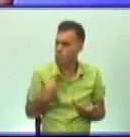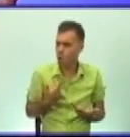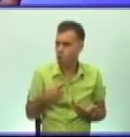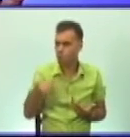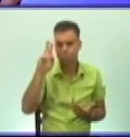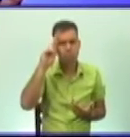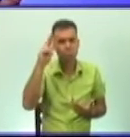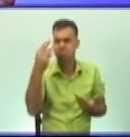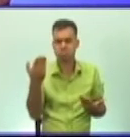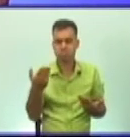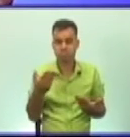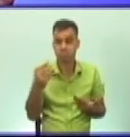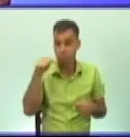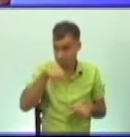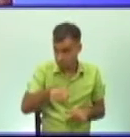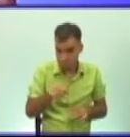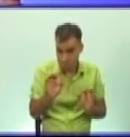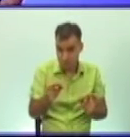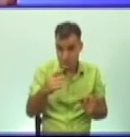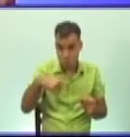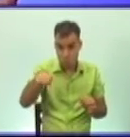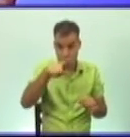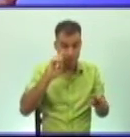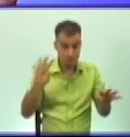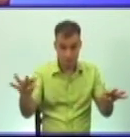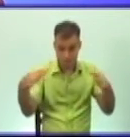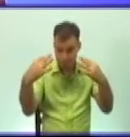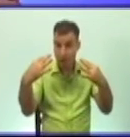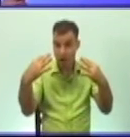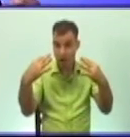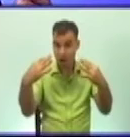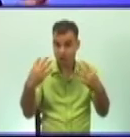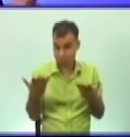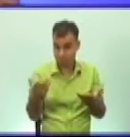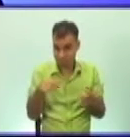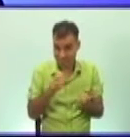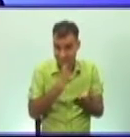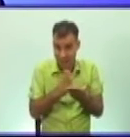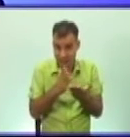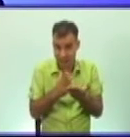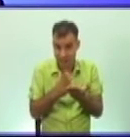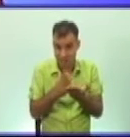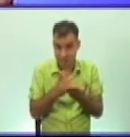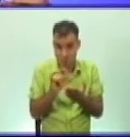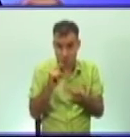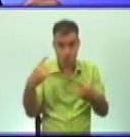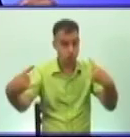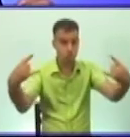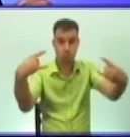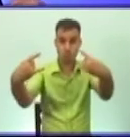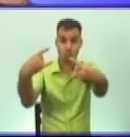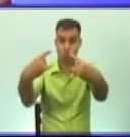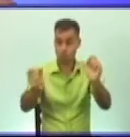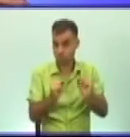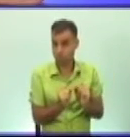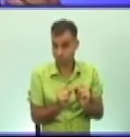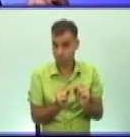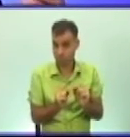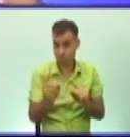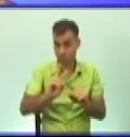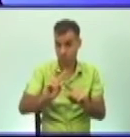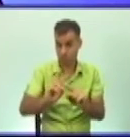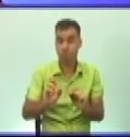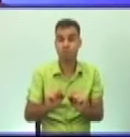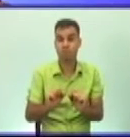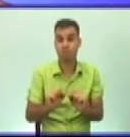Hoy, en este instante, todos hemos logrado sintonizar nuestra señal de nuestro canal educativo, en el cual se